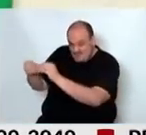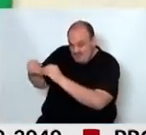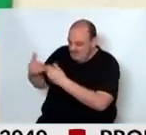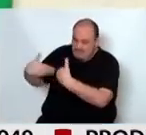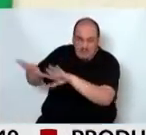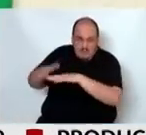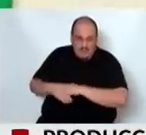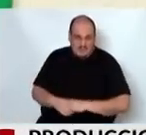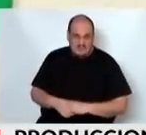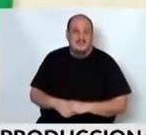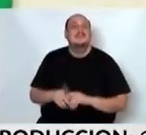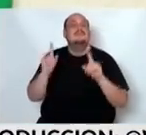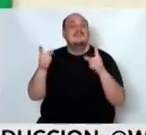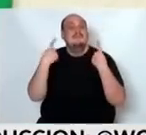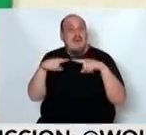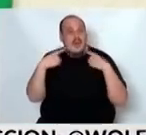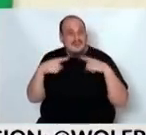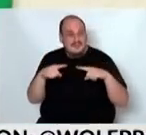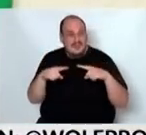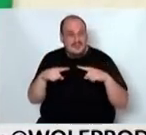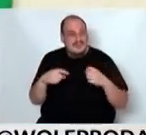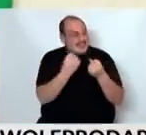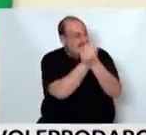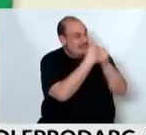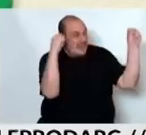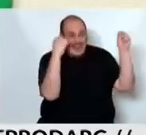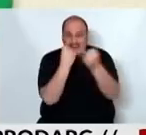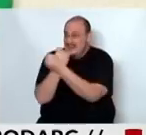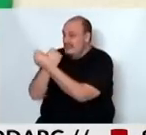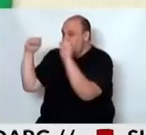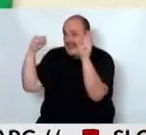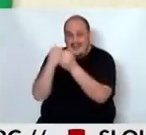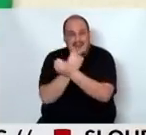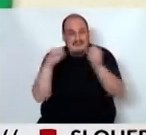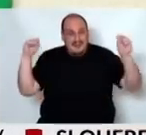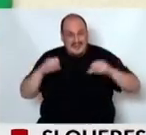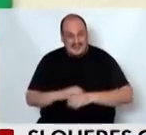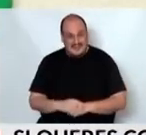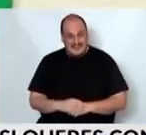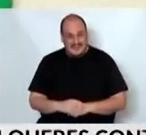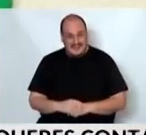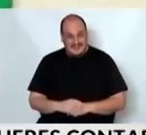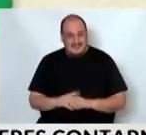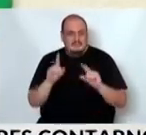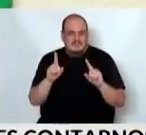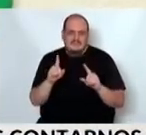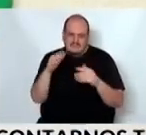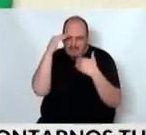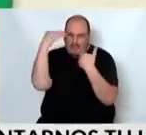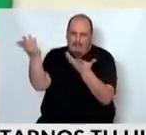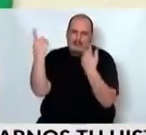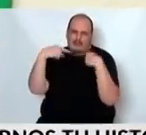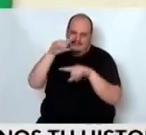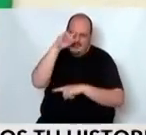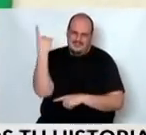grito sagrado, libertad, libertad, libertad, dice el himno de nuestro país. Bueno, hagámosle honor a esa